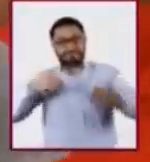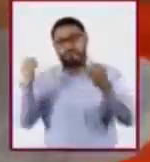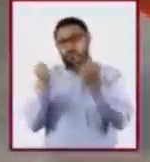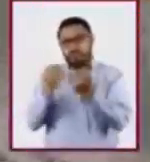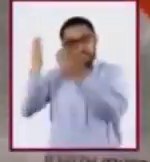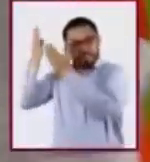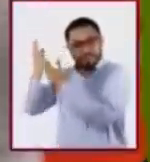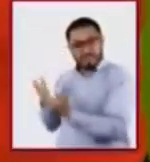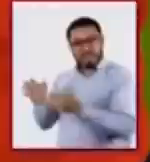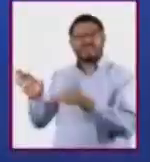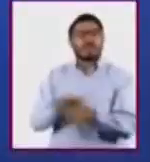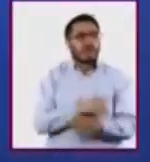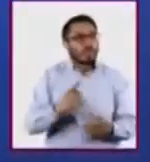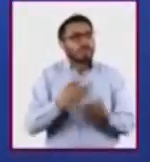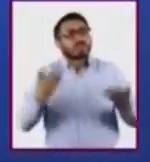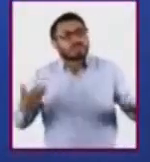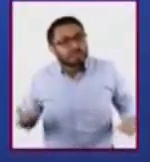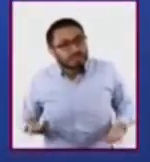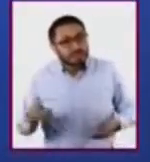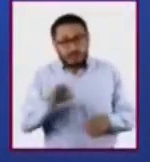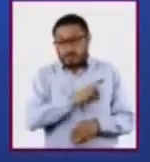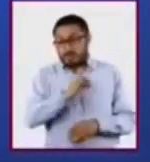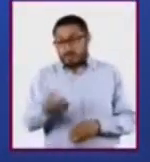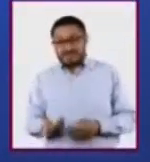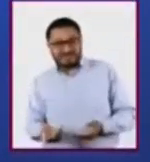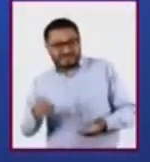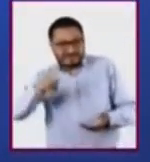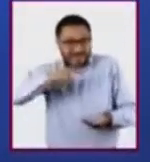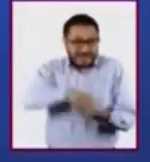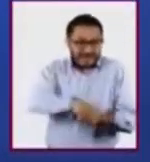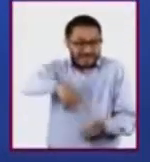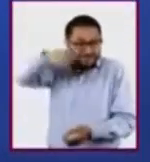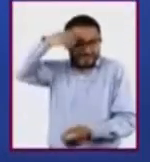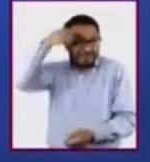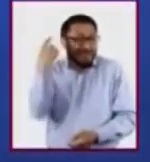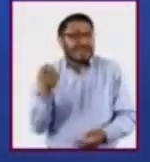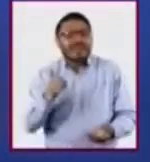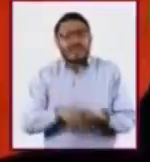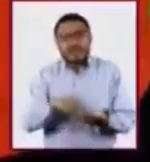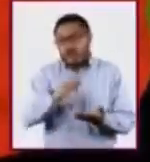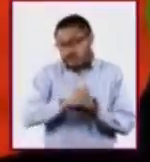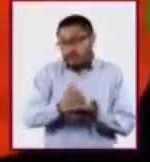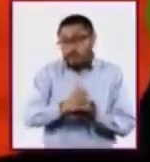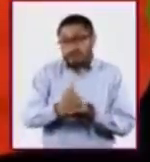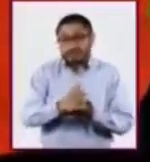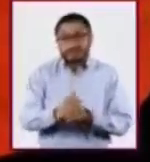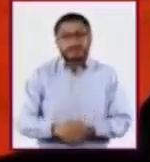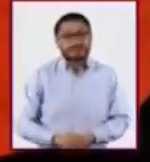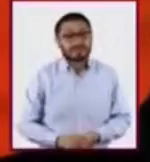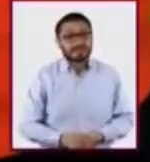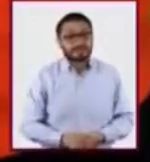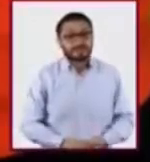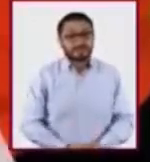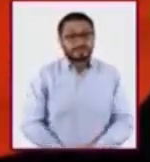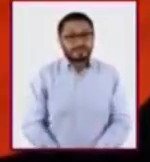¿Por qué razón realizamos tiras? Para que pueda introducirse de una manera más fácil en nuestra botella.